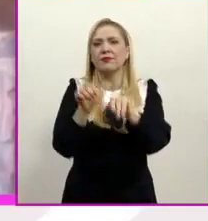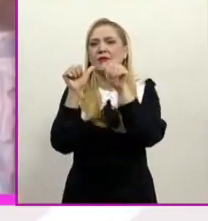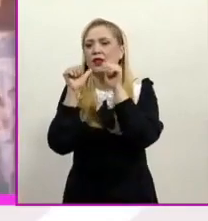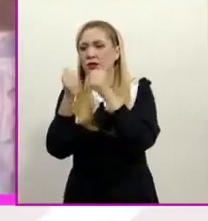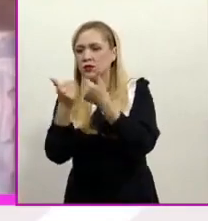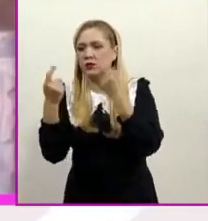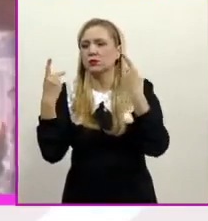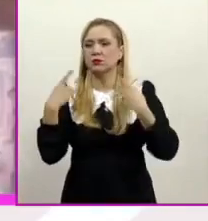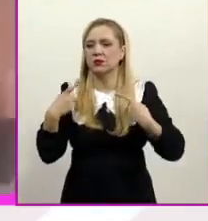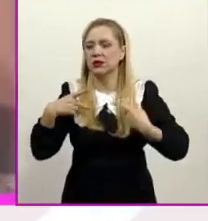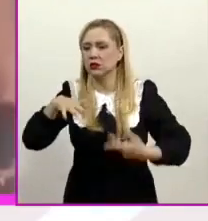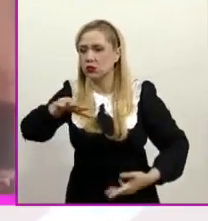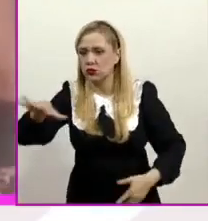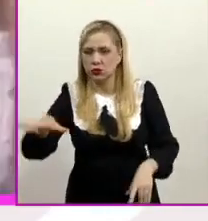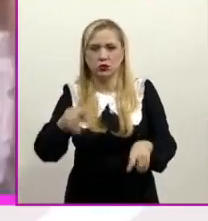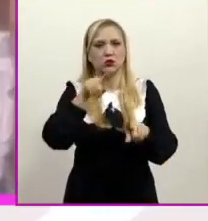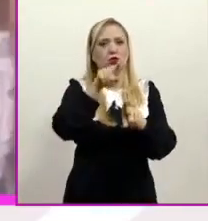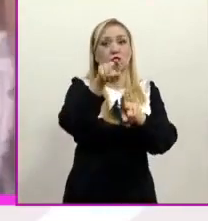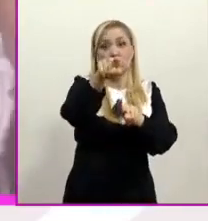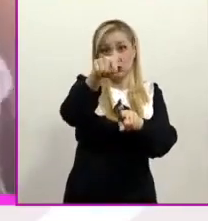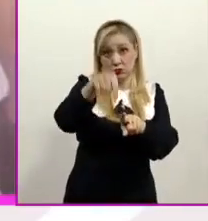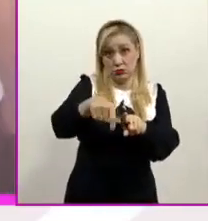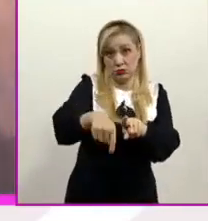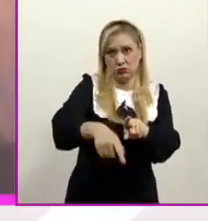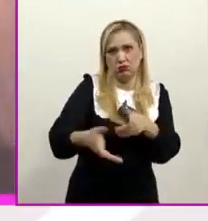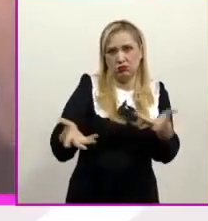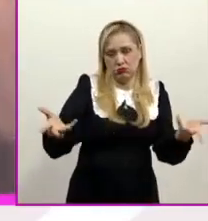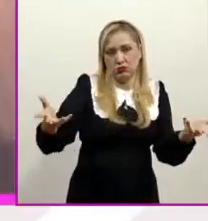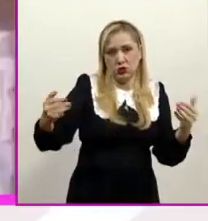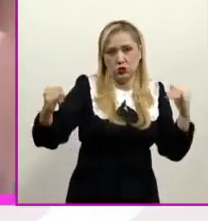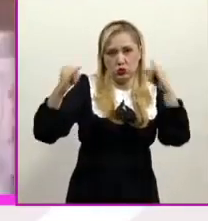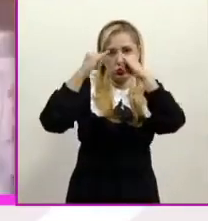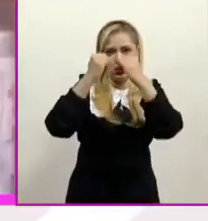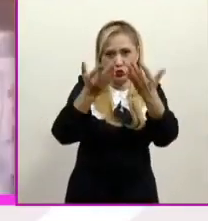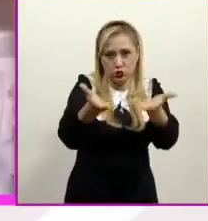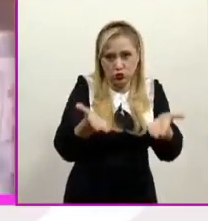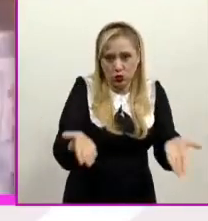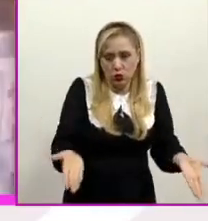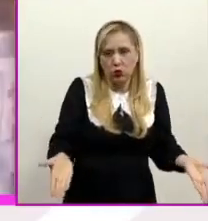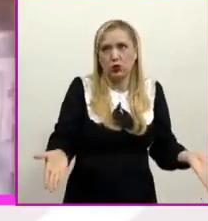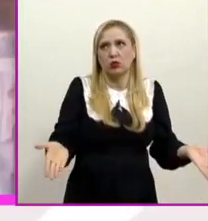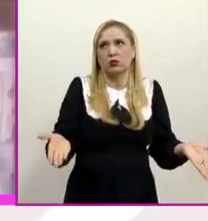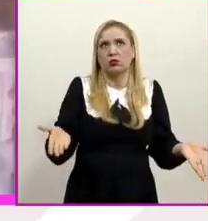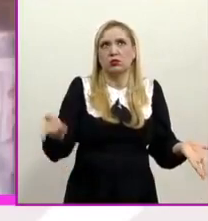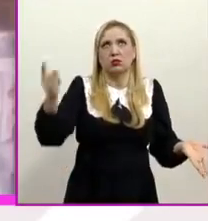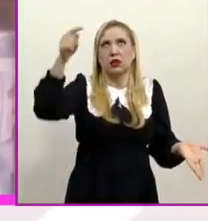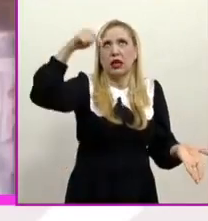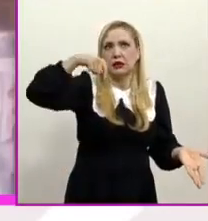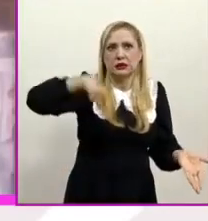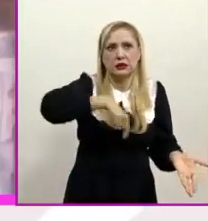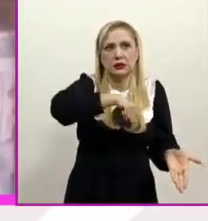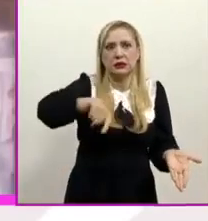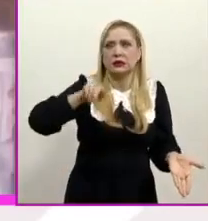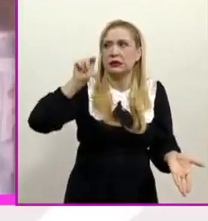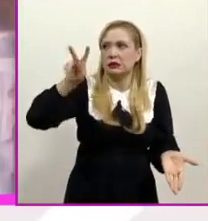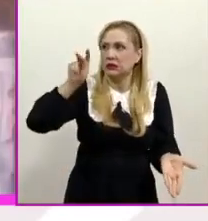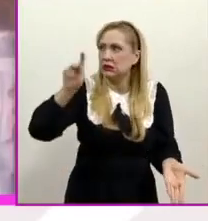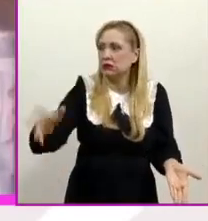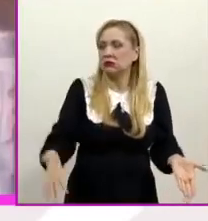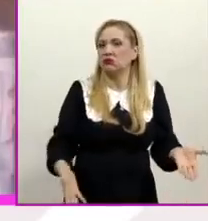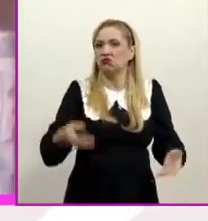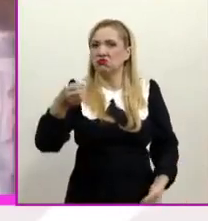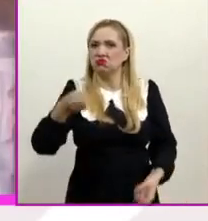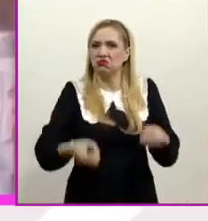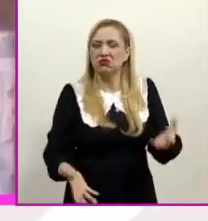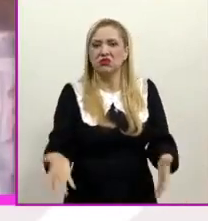tienen estos poderes, que están en estos espacios de poder, que toman esas decisiones en las plataformas, en las televisoras, en las